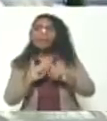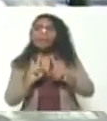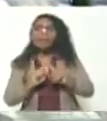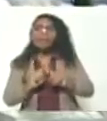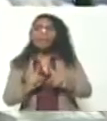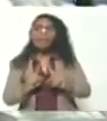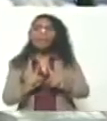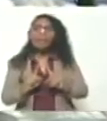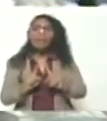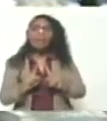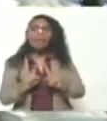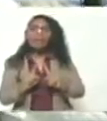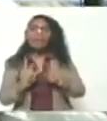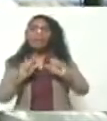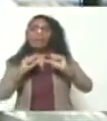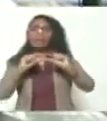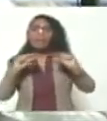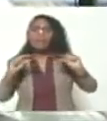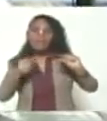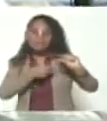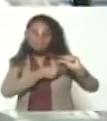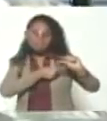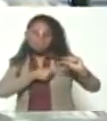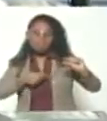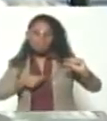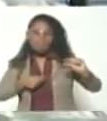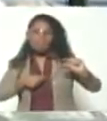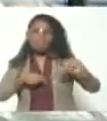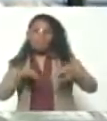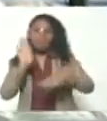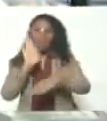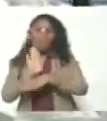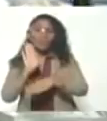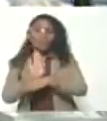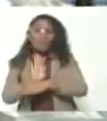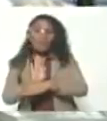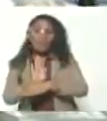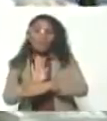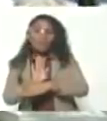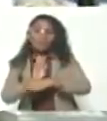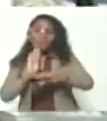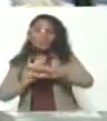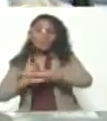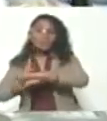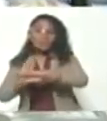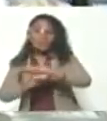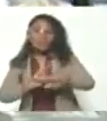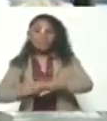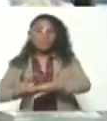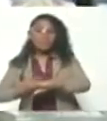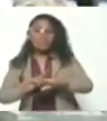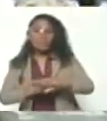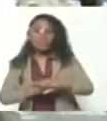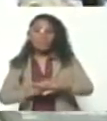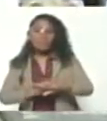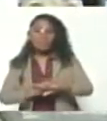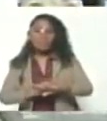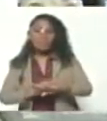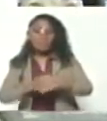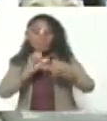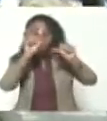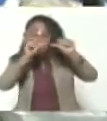Las consignas, las insignias. Los indicativos. Los chequeos